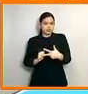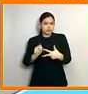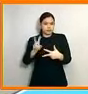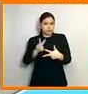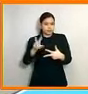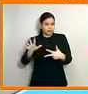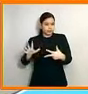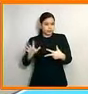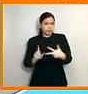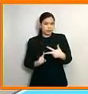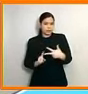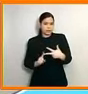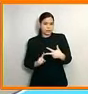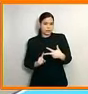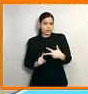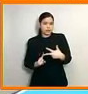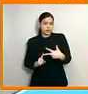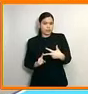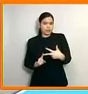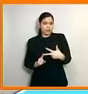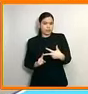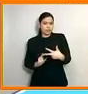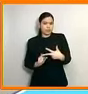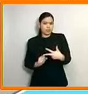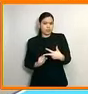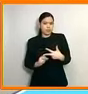25, tercer y último número.